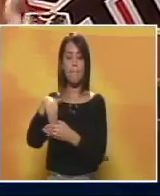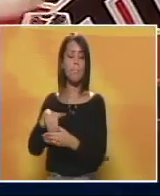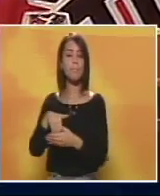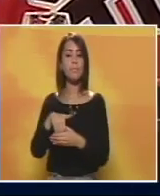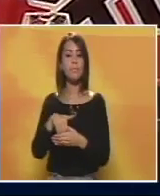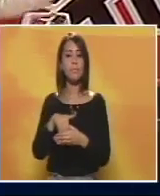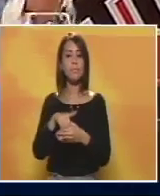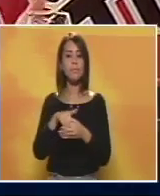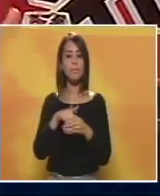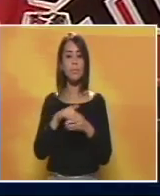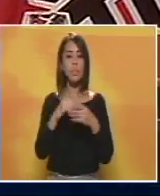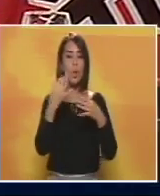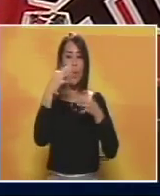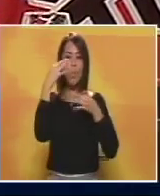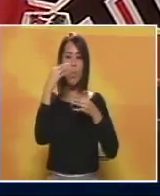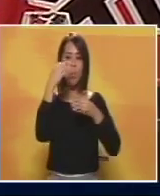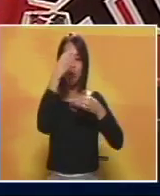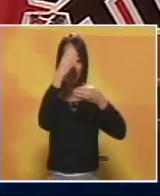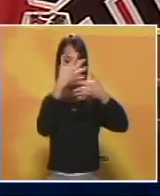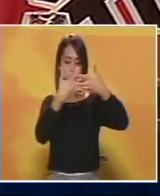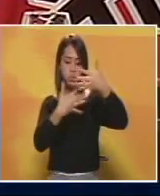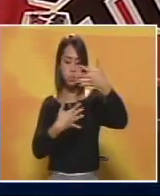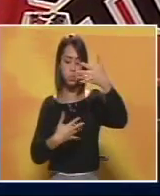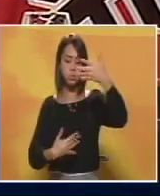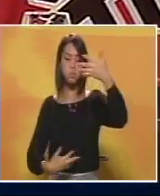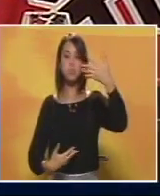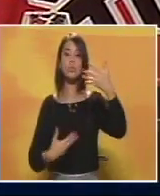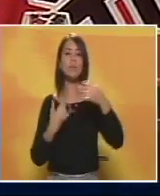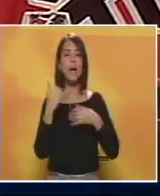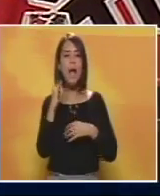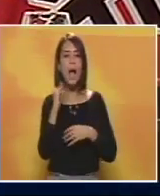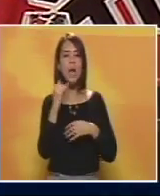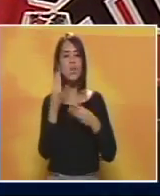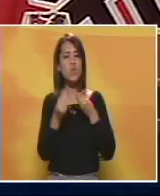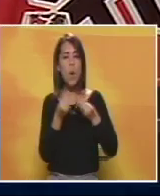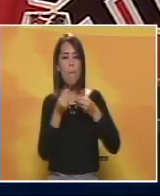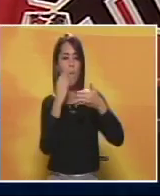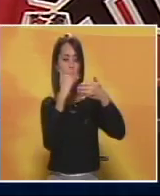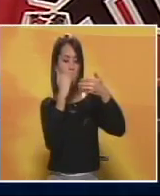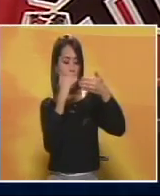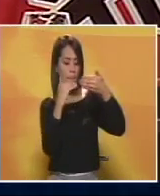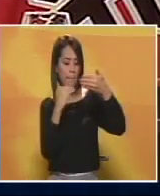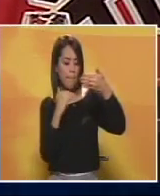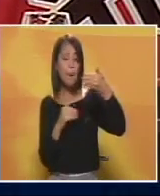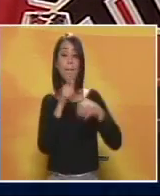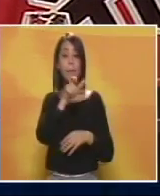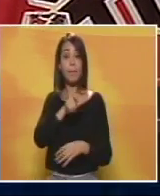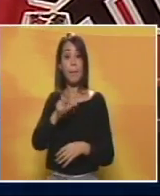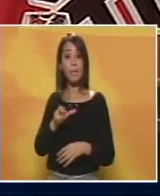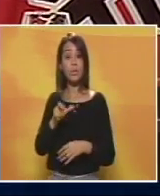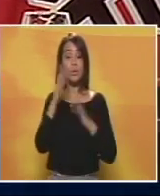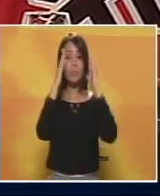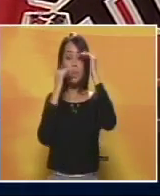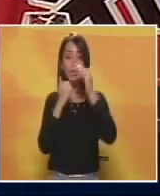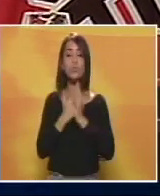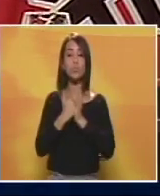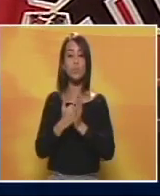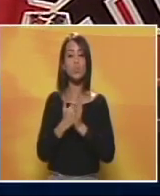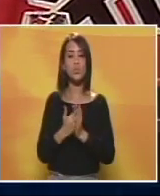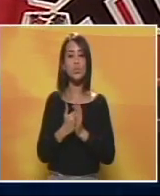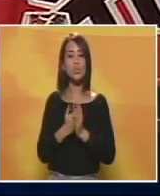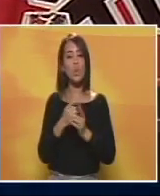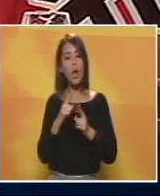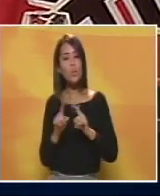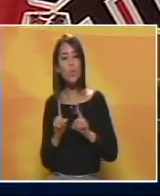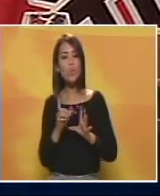una guía, un afiche donde determino cuáles son los pasos a seguir para las personas, para atender la atención y a las personas con